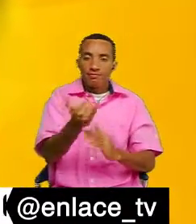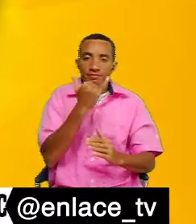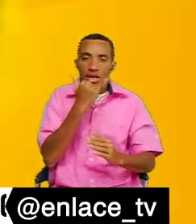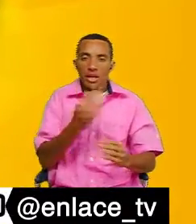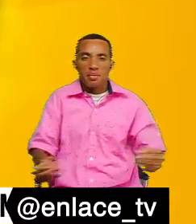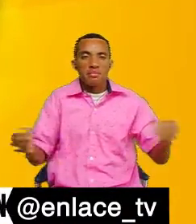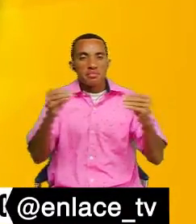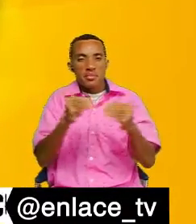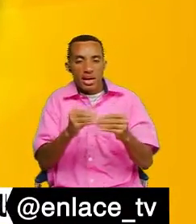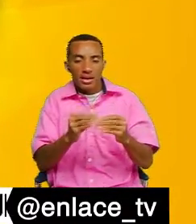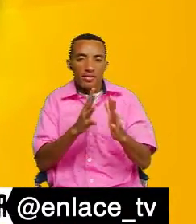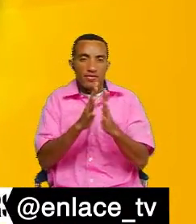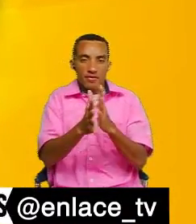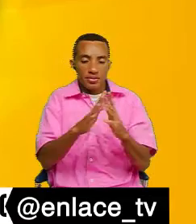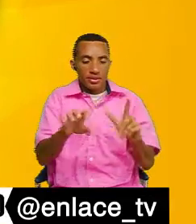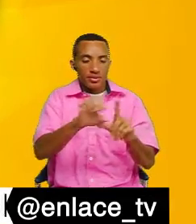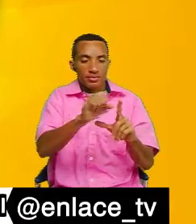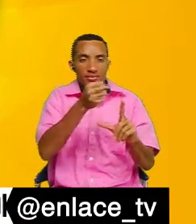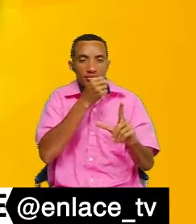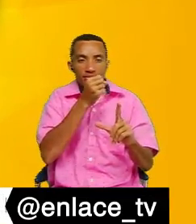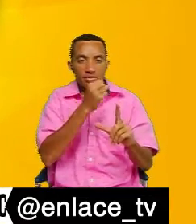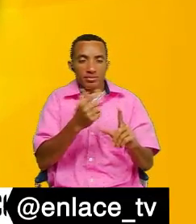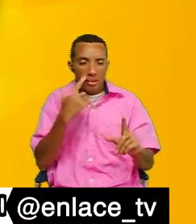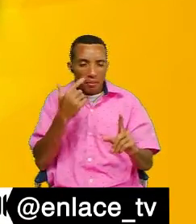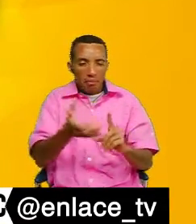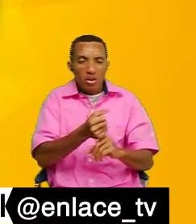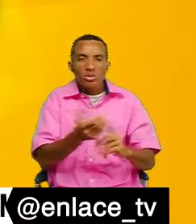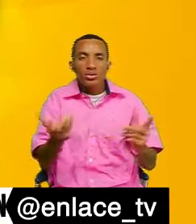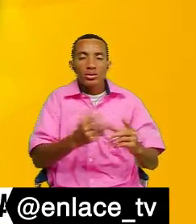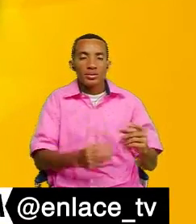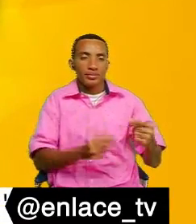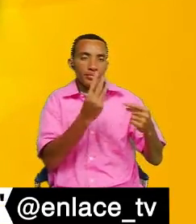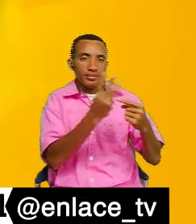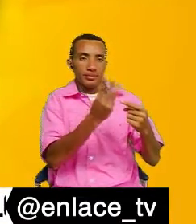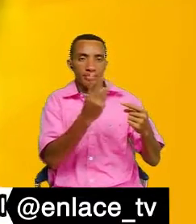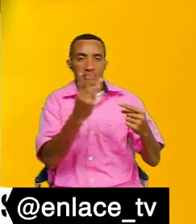otras informaciones de Enlace Noticias las pueden hallar en nuestra página web